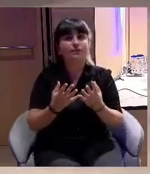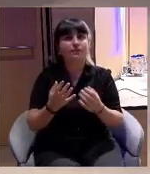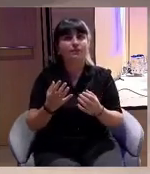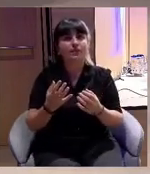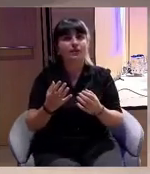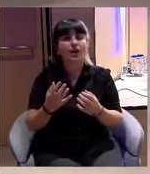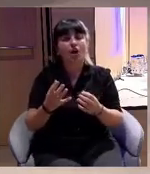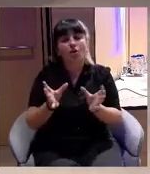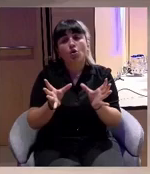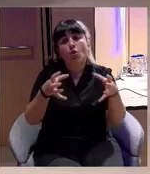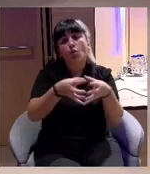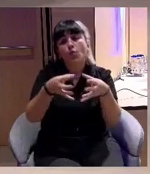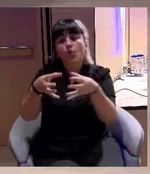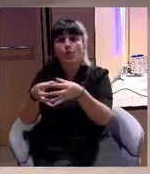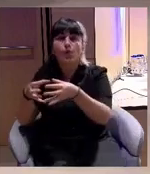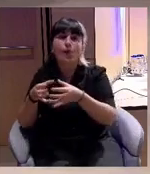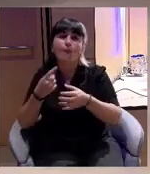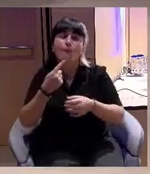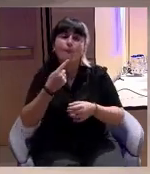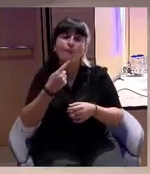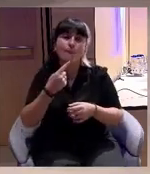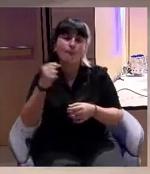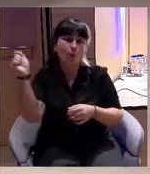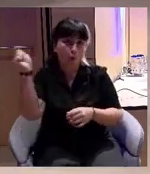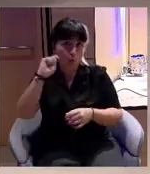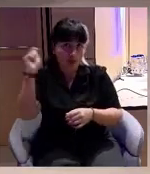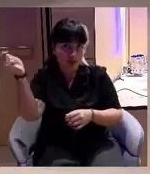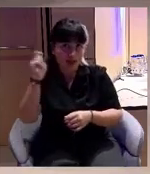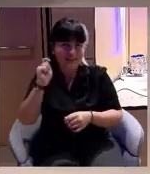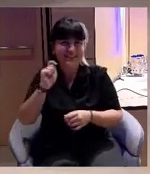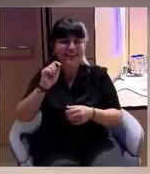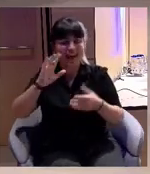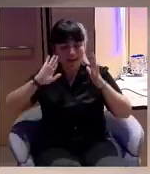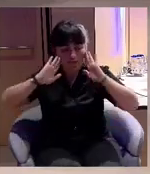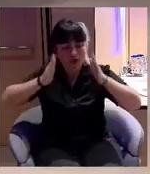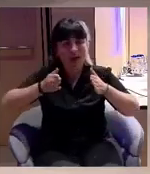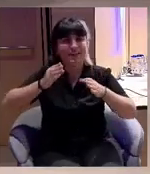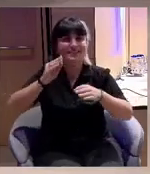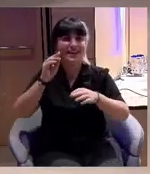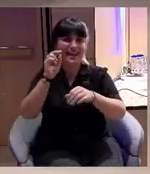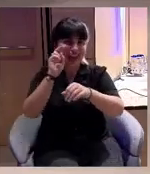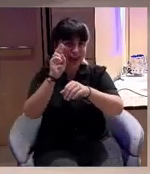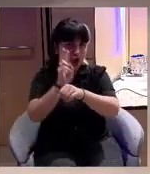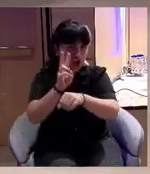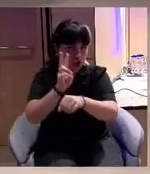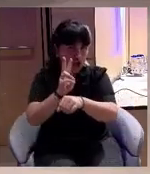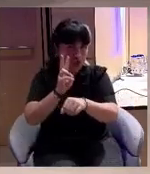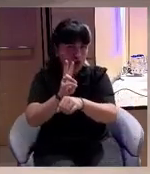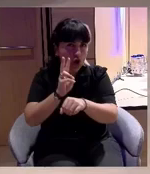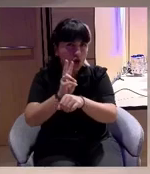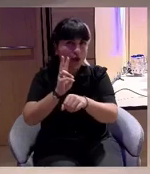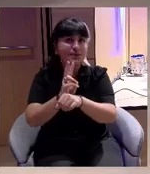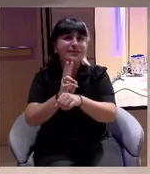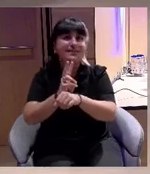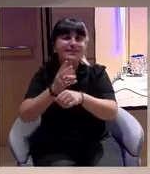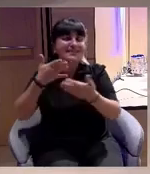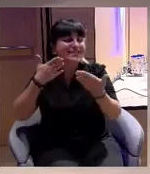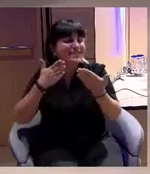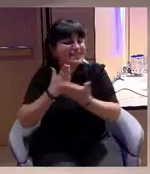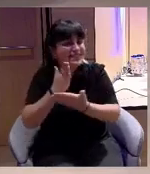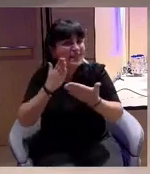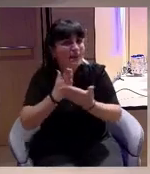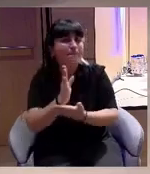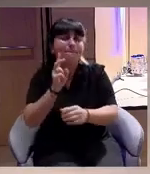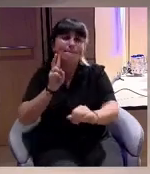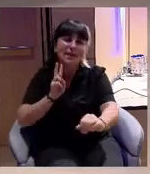entidades públicas sobre todo las que están referidas al control se dedican exclusivamente a controlar lo que la